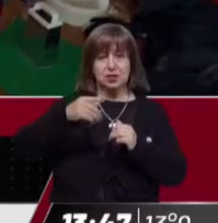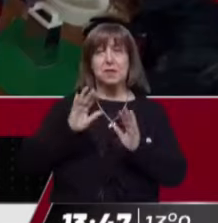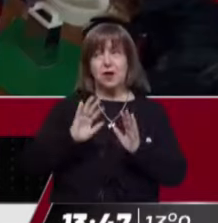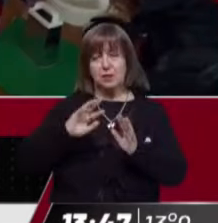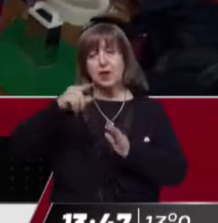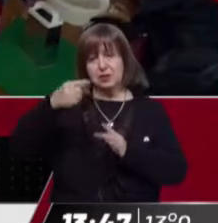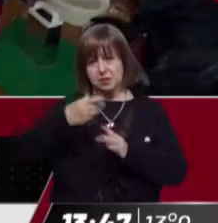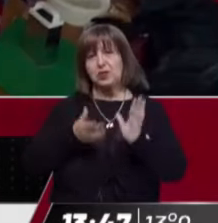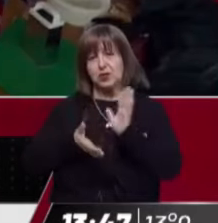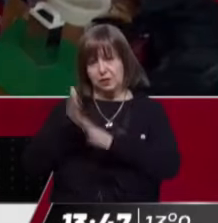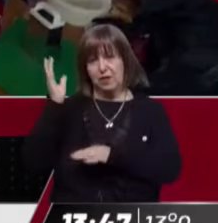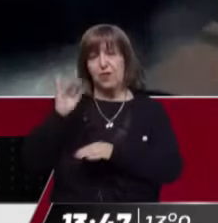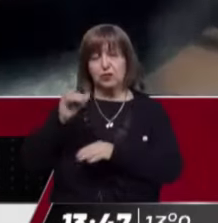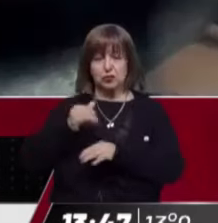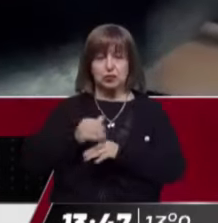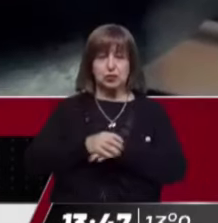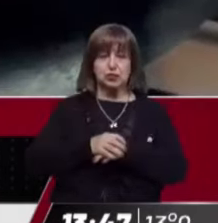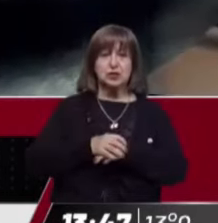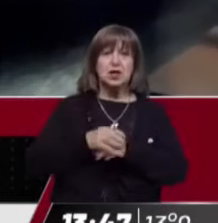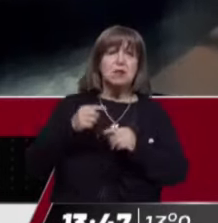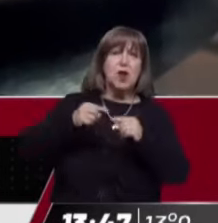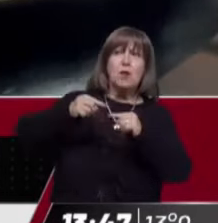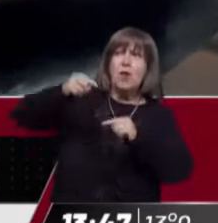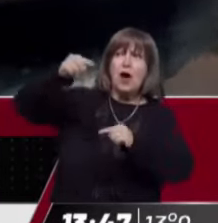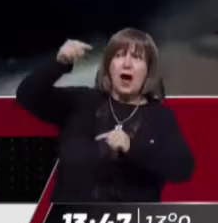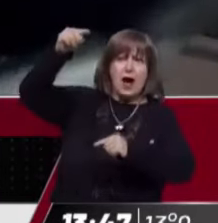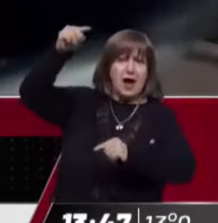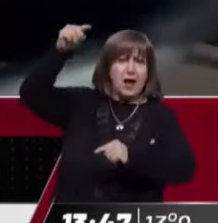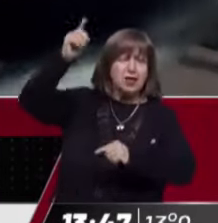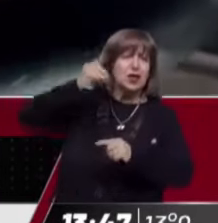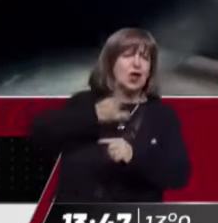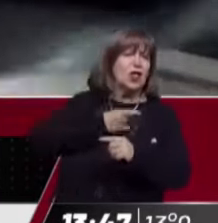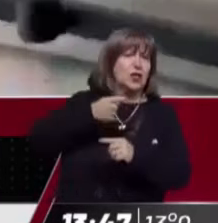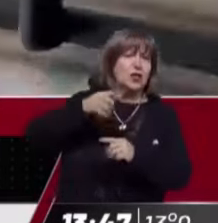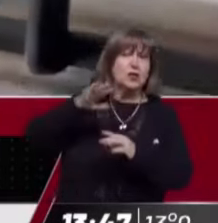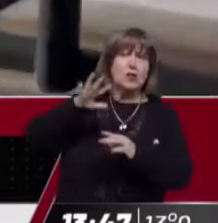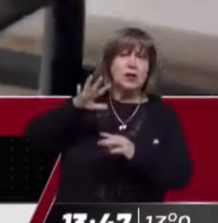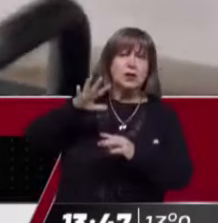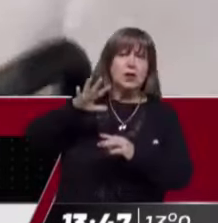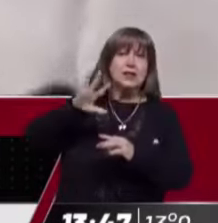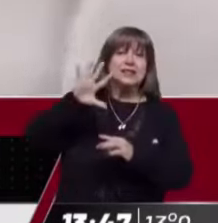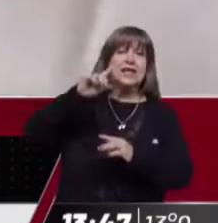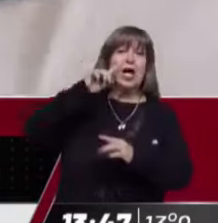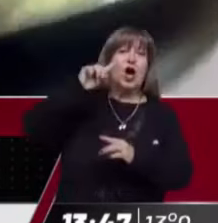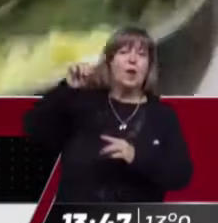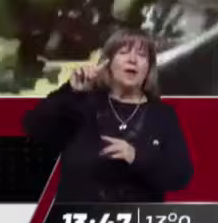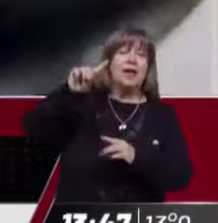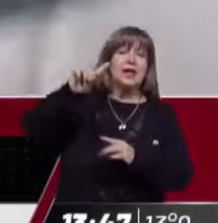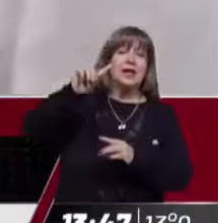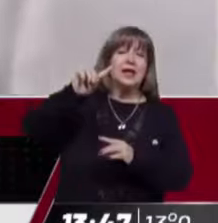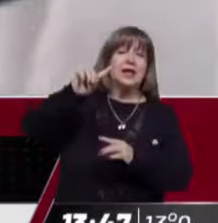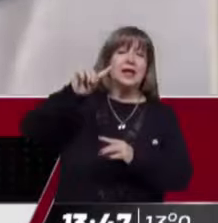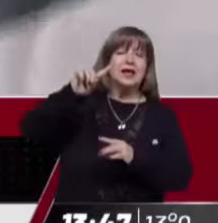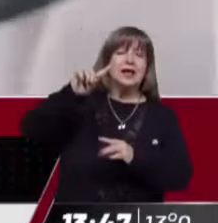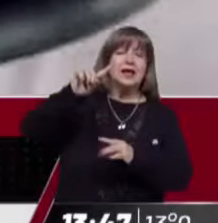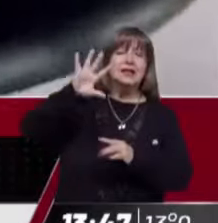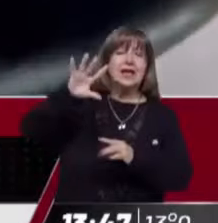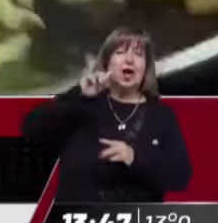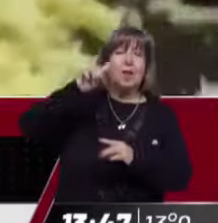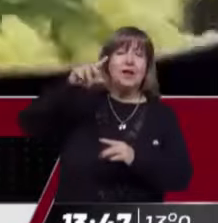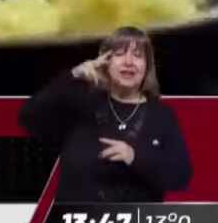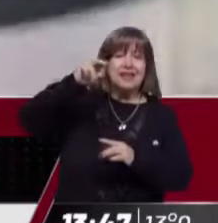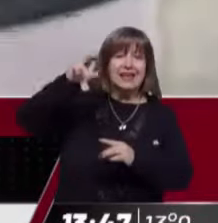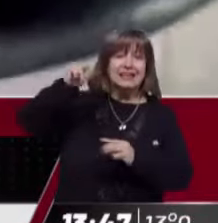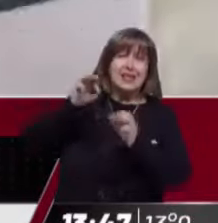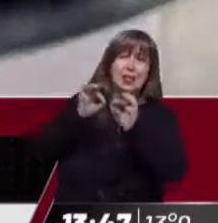así que vamos a estar como re fusionados. ¿A cuántos metros estás ahí cuando estás cocinando? ¿4.000 y pico? No, 5.300. En Everest,